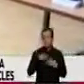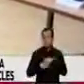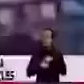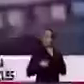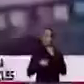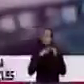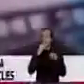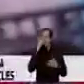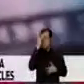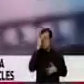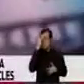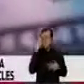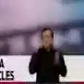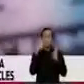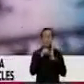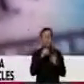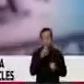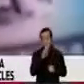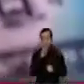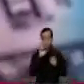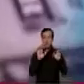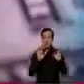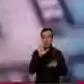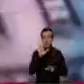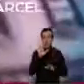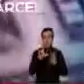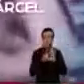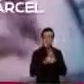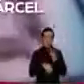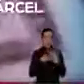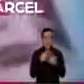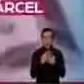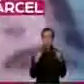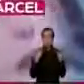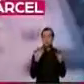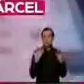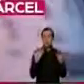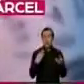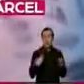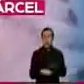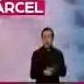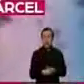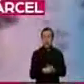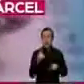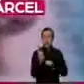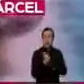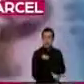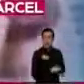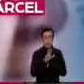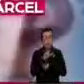COVID-19. Según el artículo 285 del Código Integral Penal, el tráfico de influencia será penado